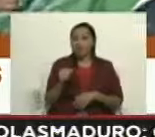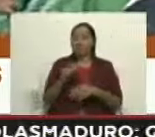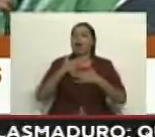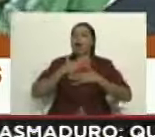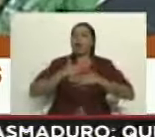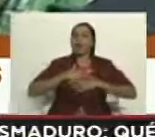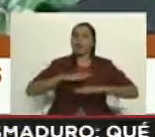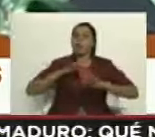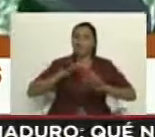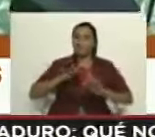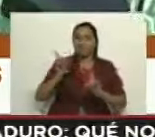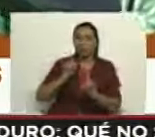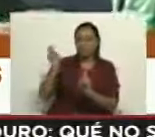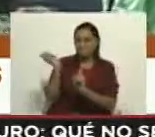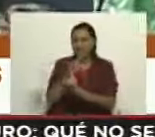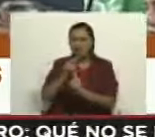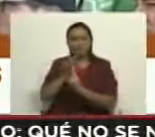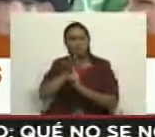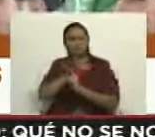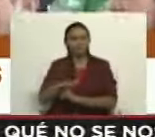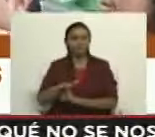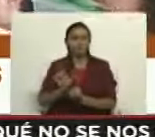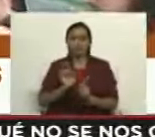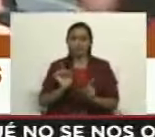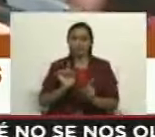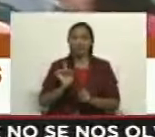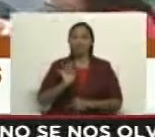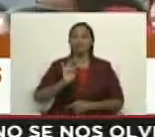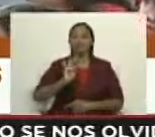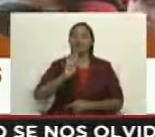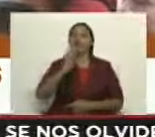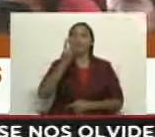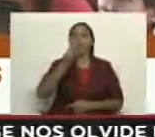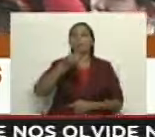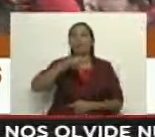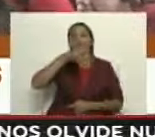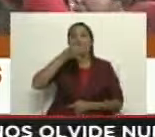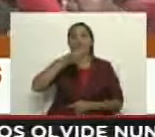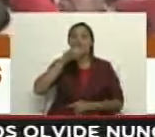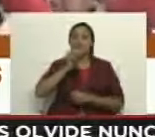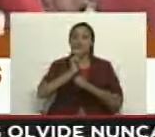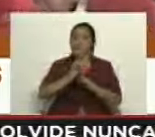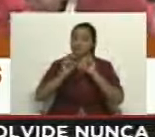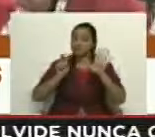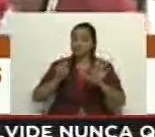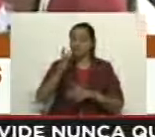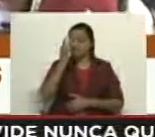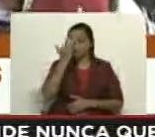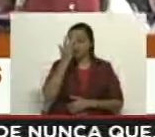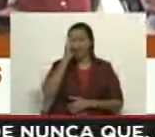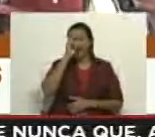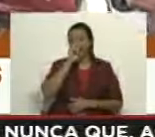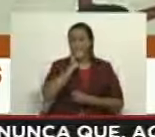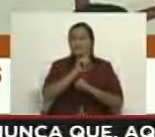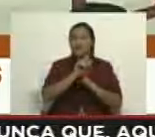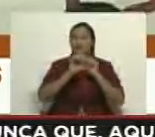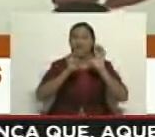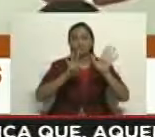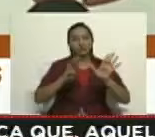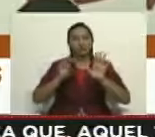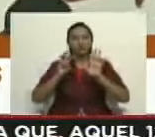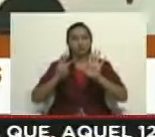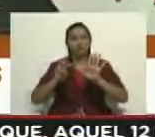Pérez? Lanzó toque de queda a las 4 de la tarde del 27 de febrero del 89 y sacó la Fuerza